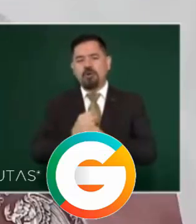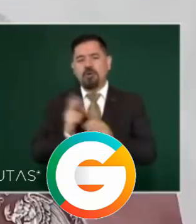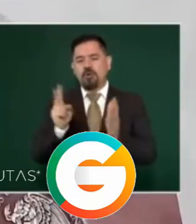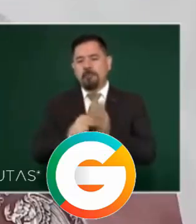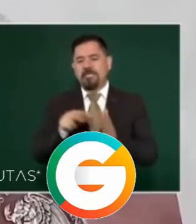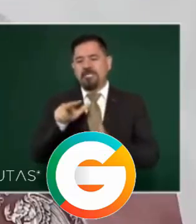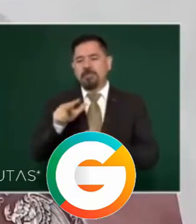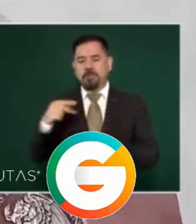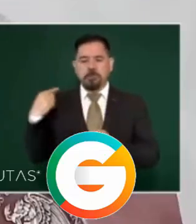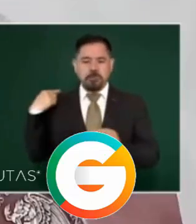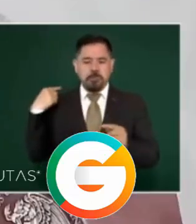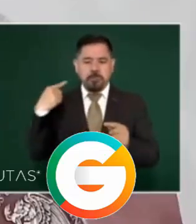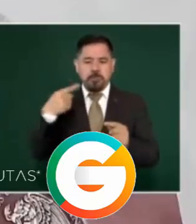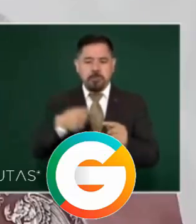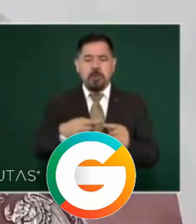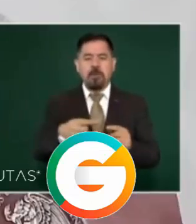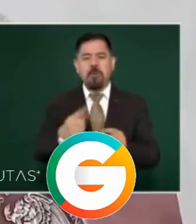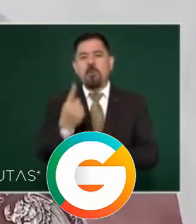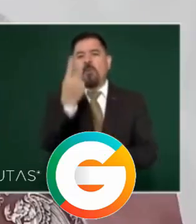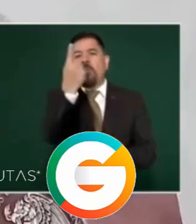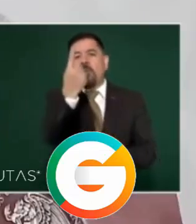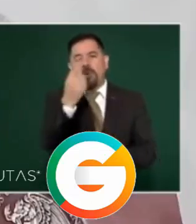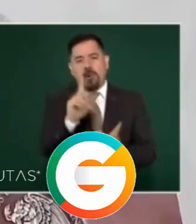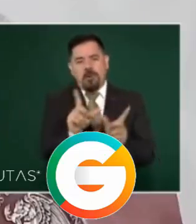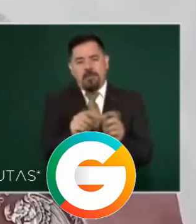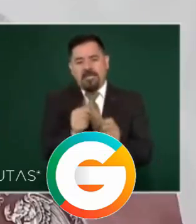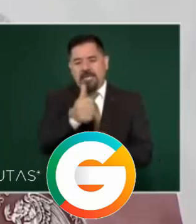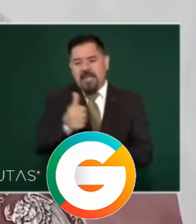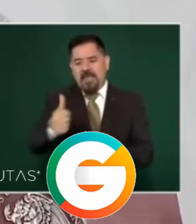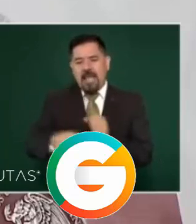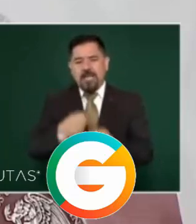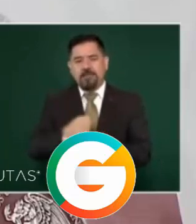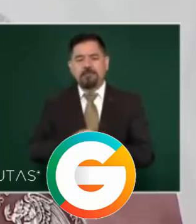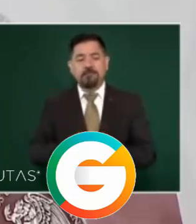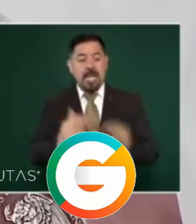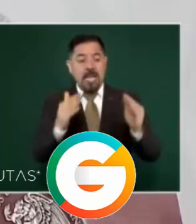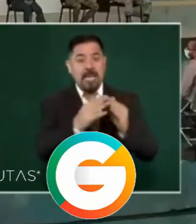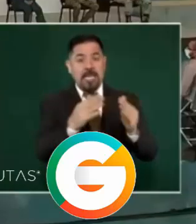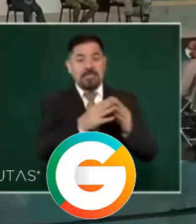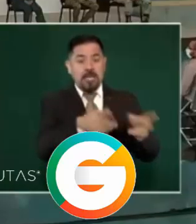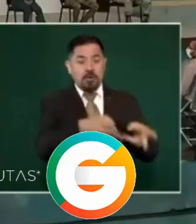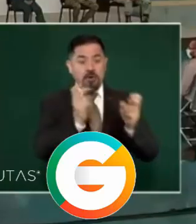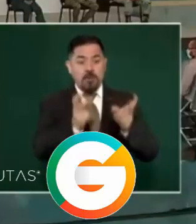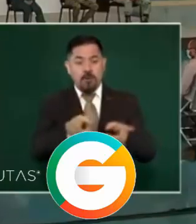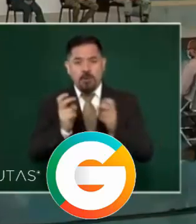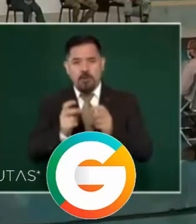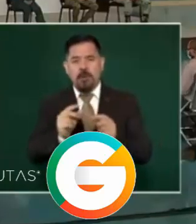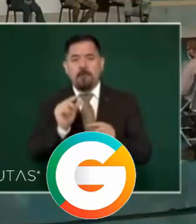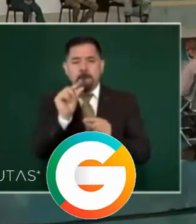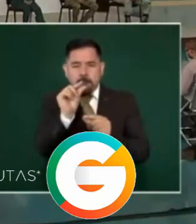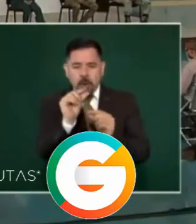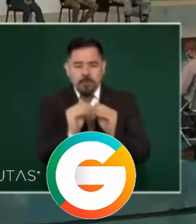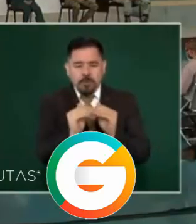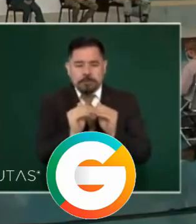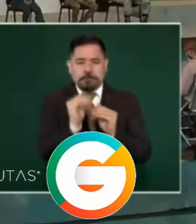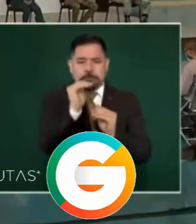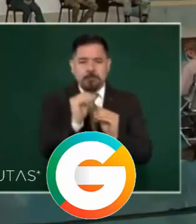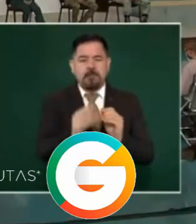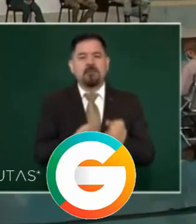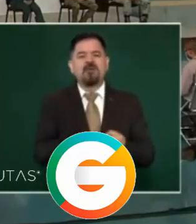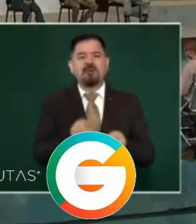año un evento por año. En robo a casa habitación, un incremento también ligero con